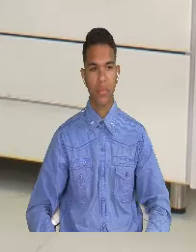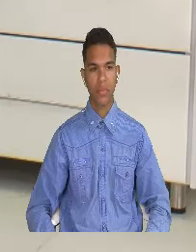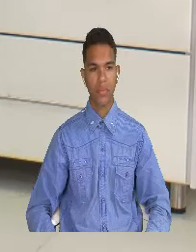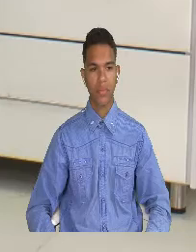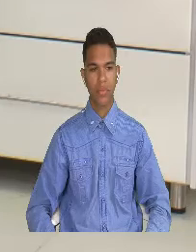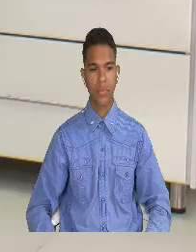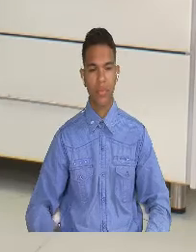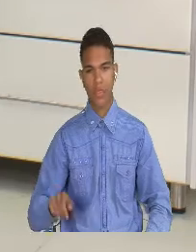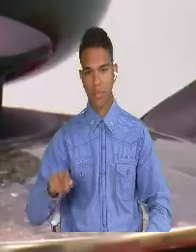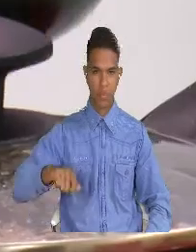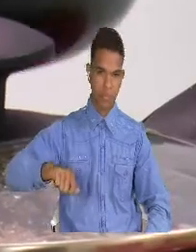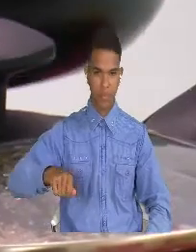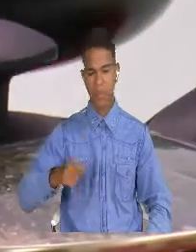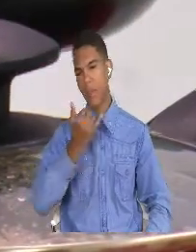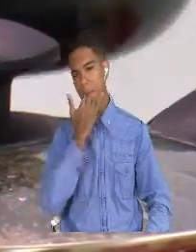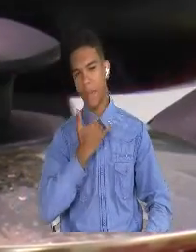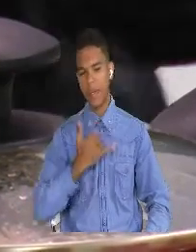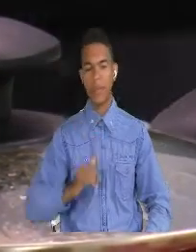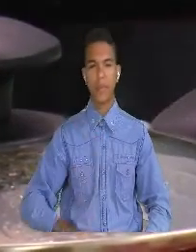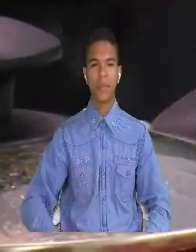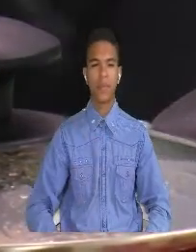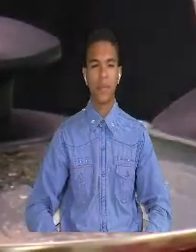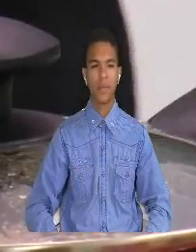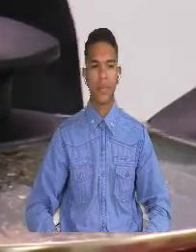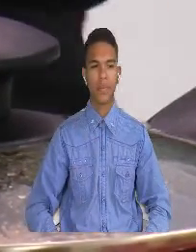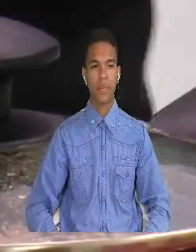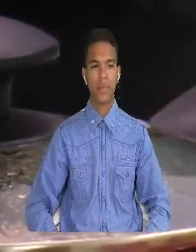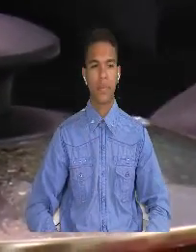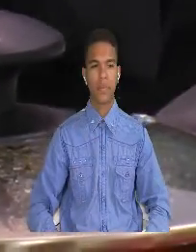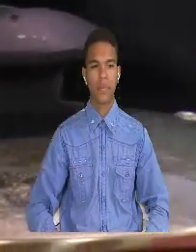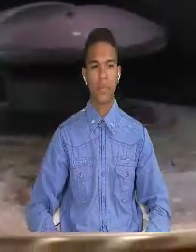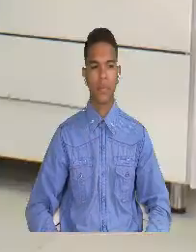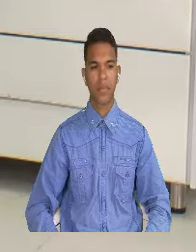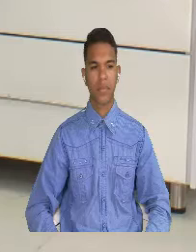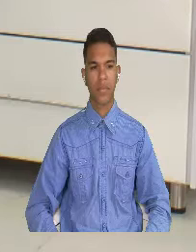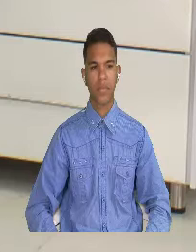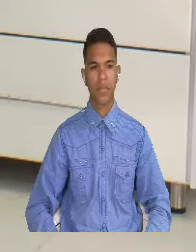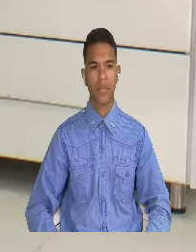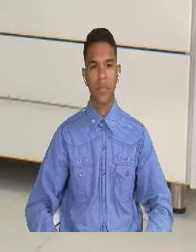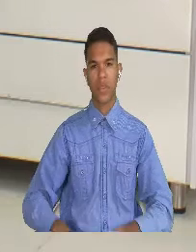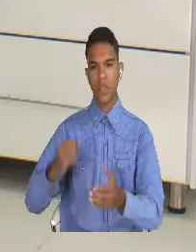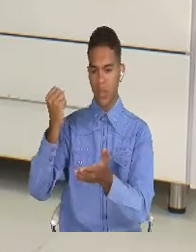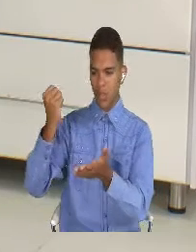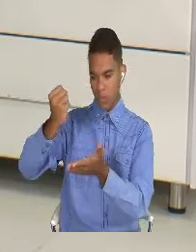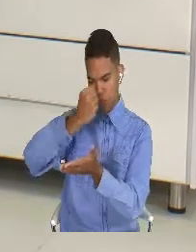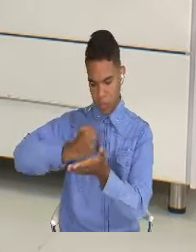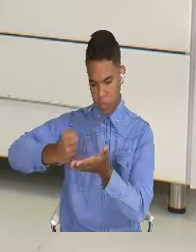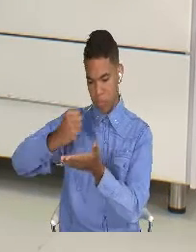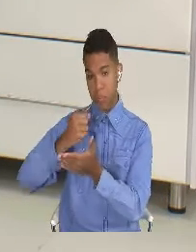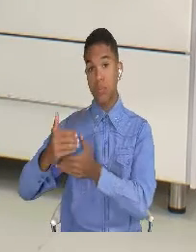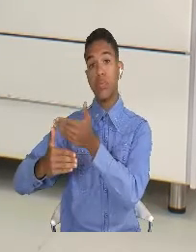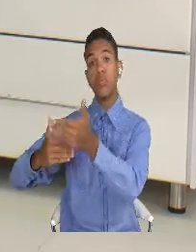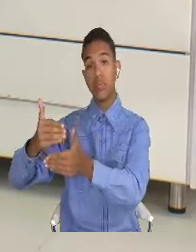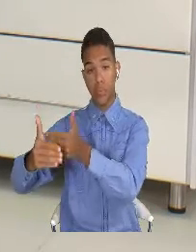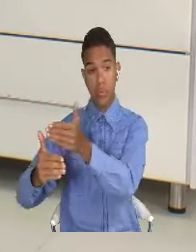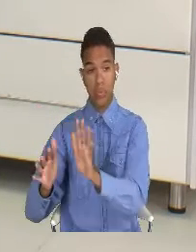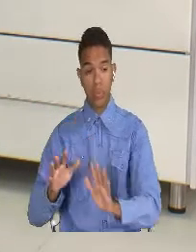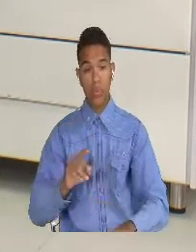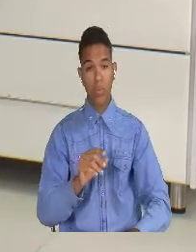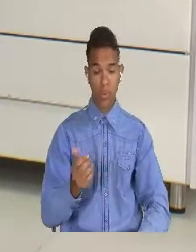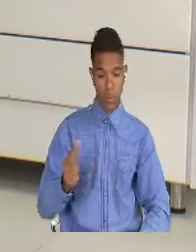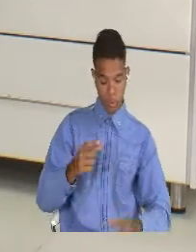era. Entonces es este. Listo, ya nuestra salsa está un poco adelantada. Y aquí tengo una vinagreta que